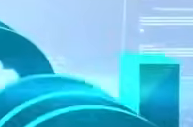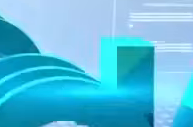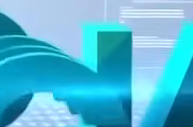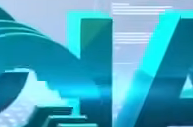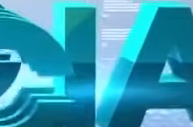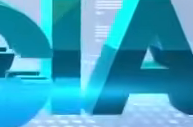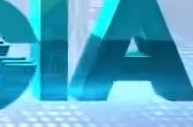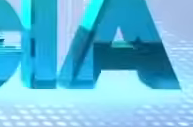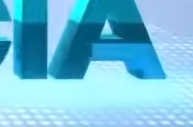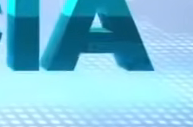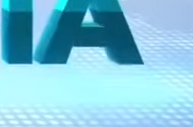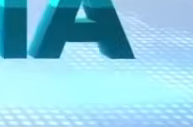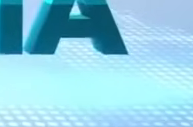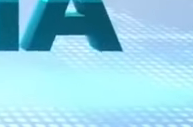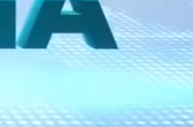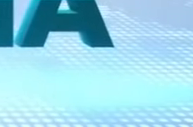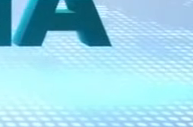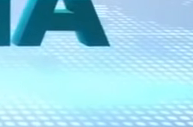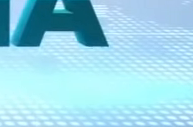emisión